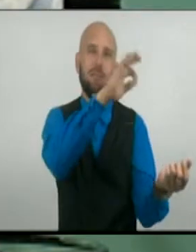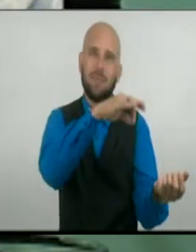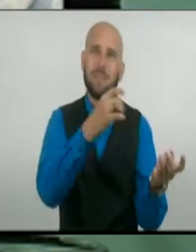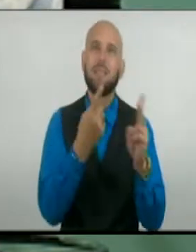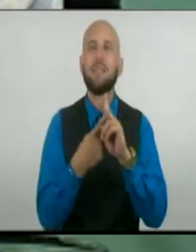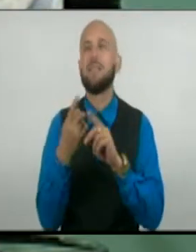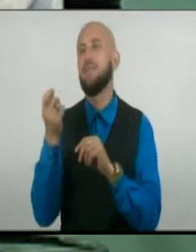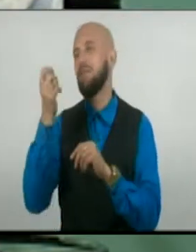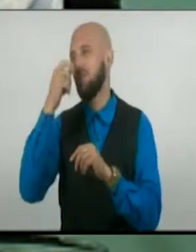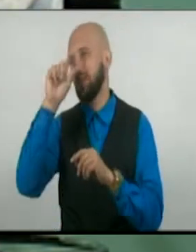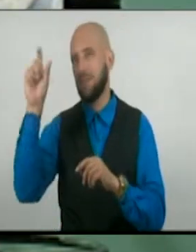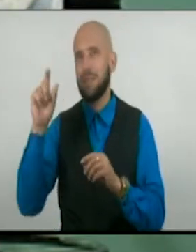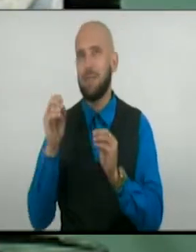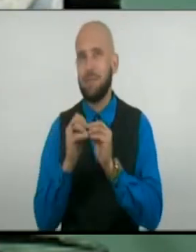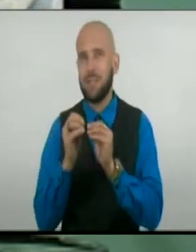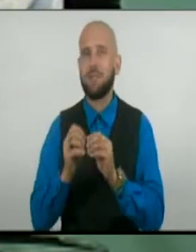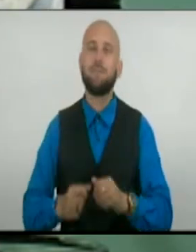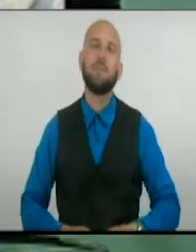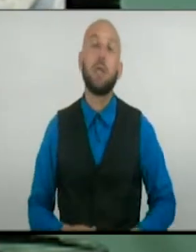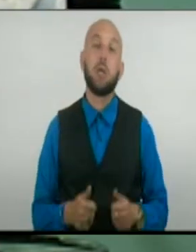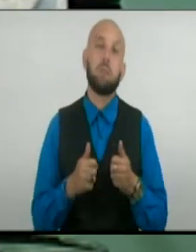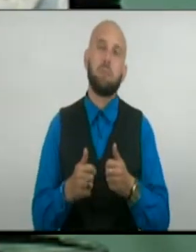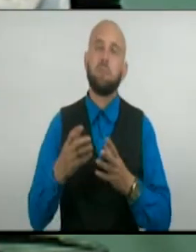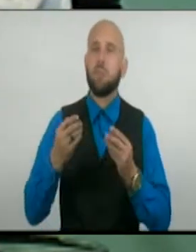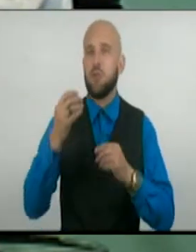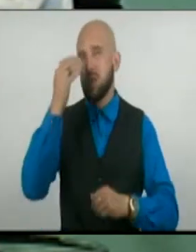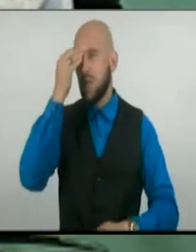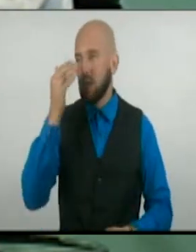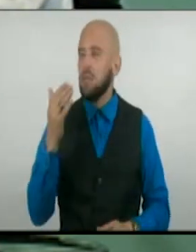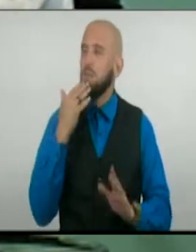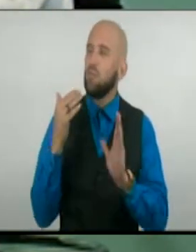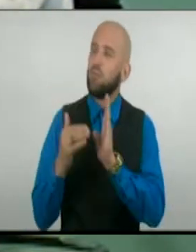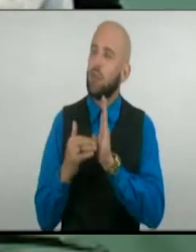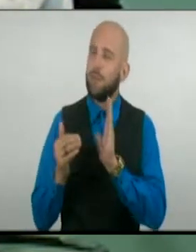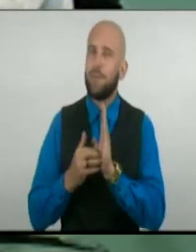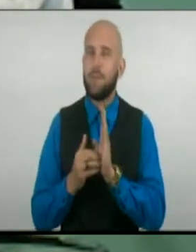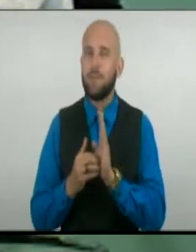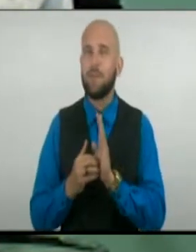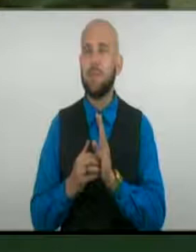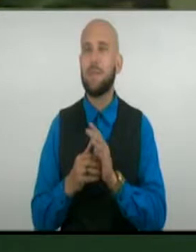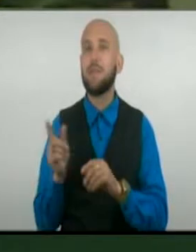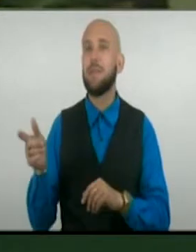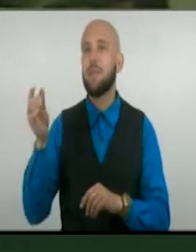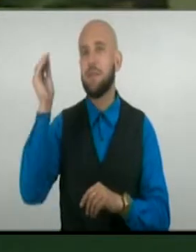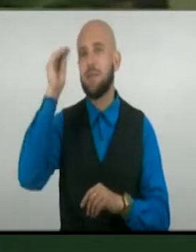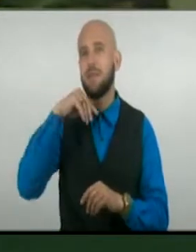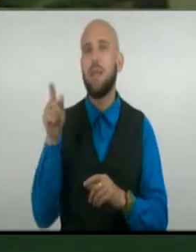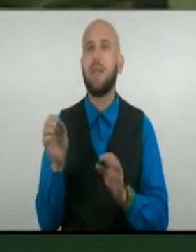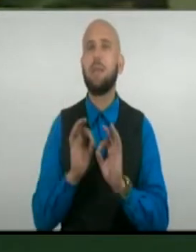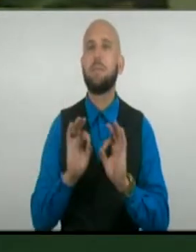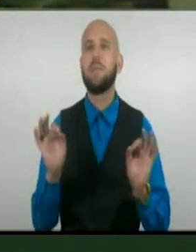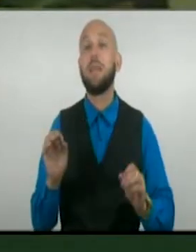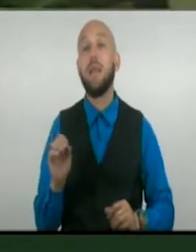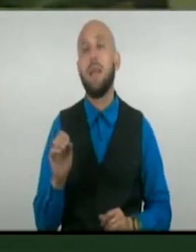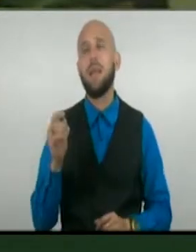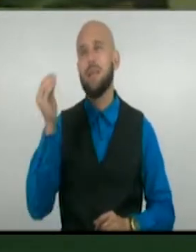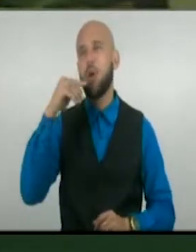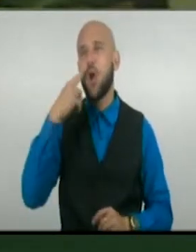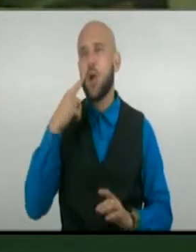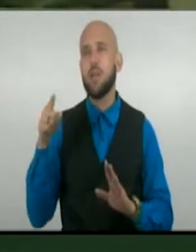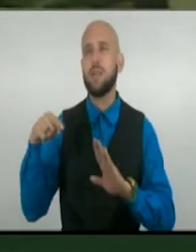unas buenas tardes agradecidas por la invitación ya usted también sabe tanto como nosotros sobre esto no tanto por el programa